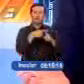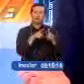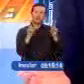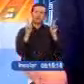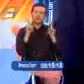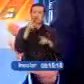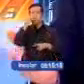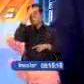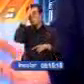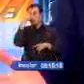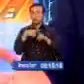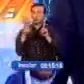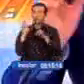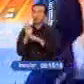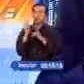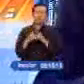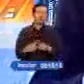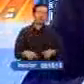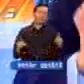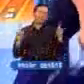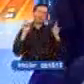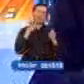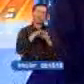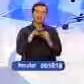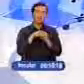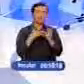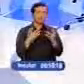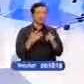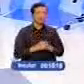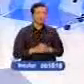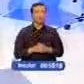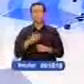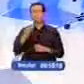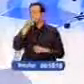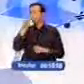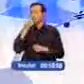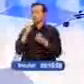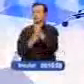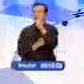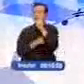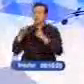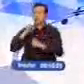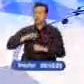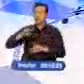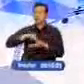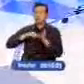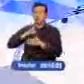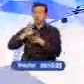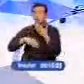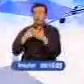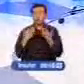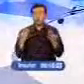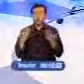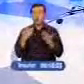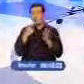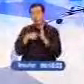pasó en Perú, entre Perú y Ecuador, electoralmente hablando. Sin duda, es que el fortalecimiento de la democracia comprende a todos los actores. Este es el